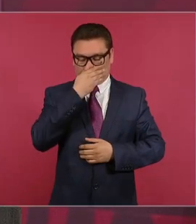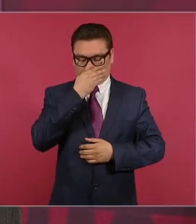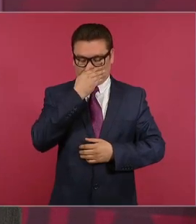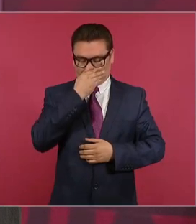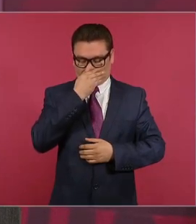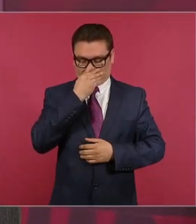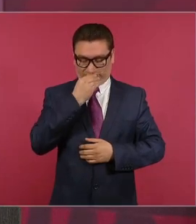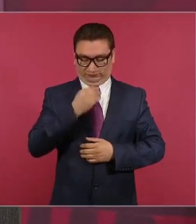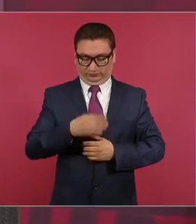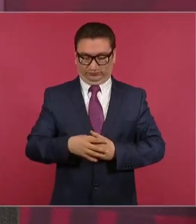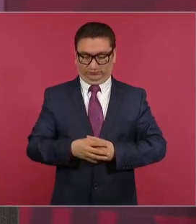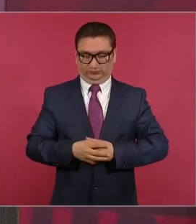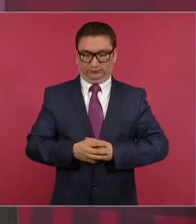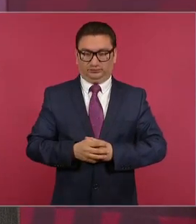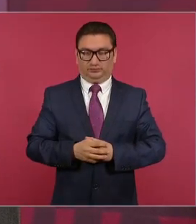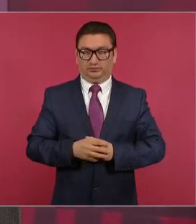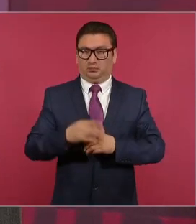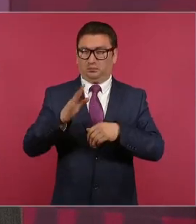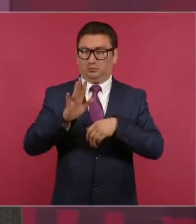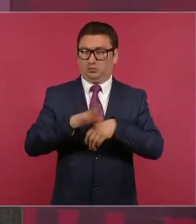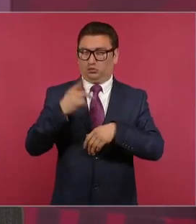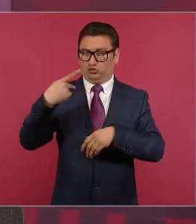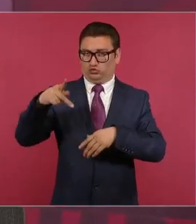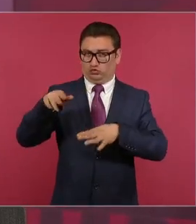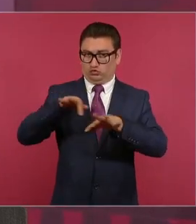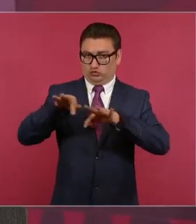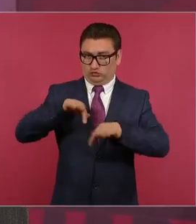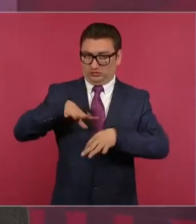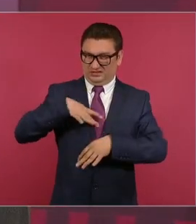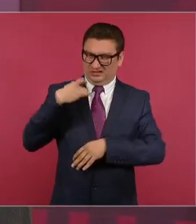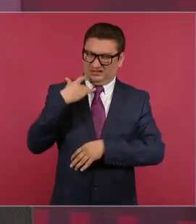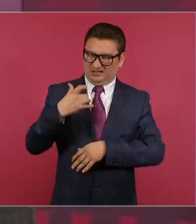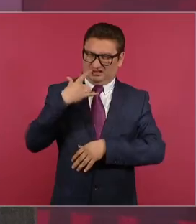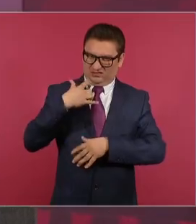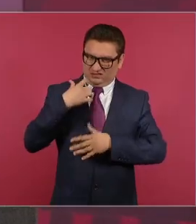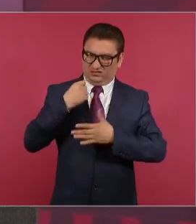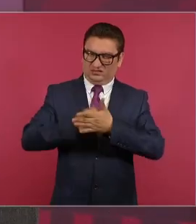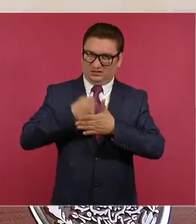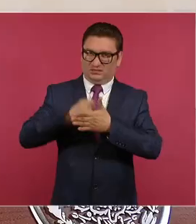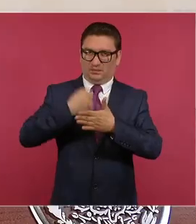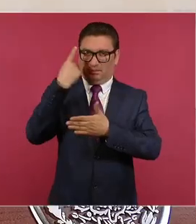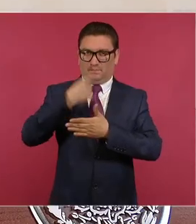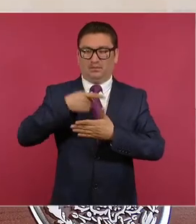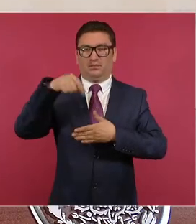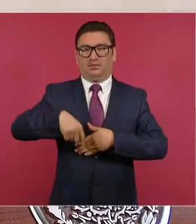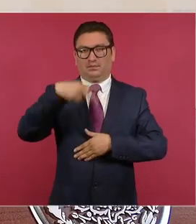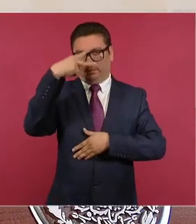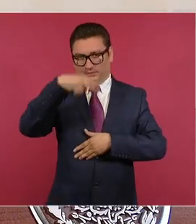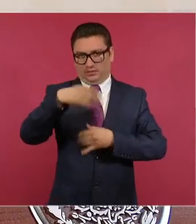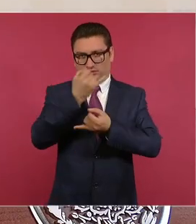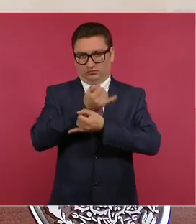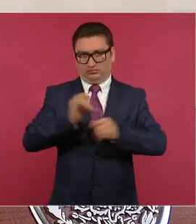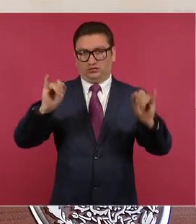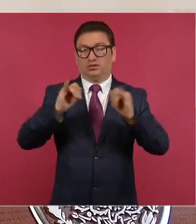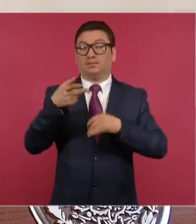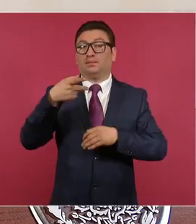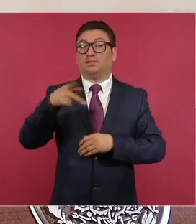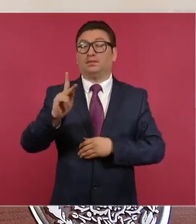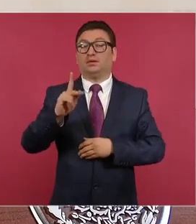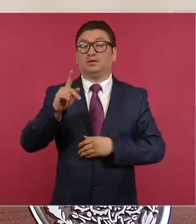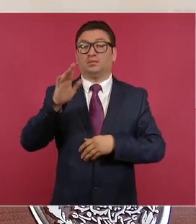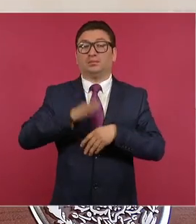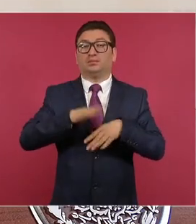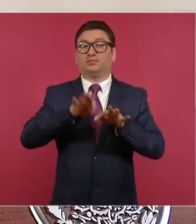porque no solo luchó por la independencia de México, sino fue el que proclamó